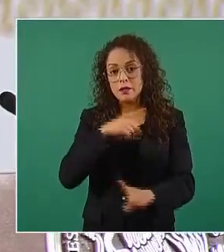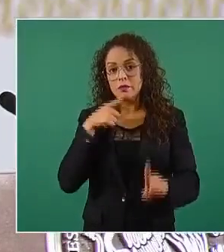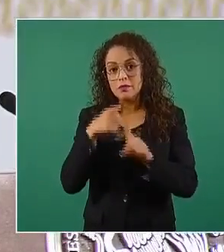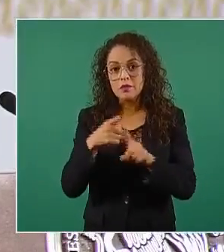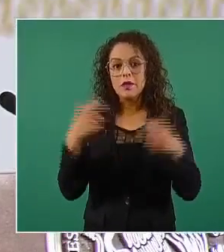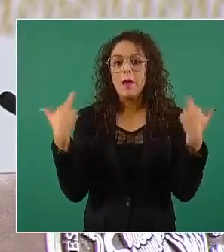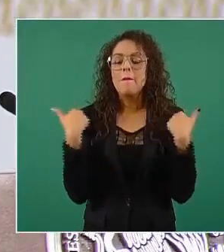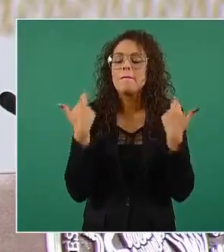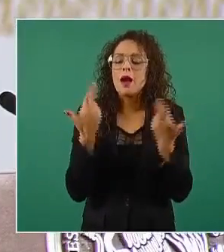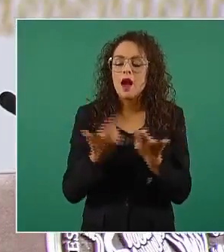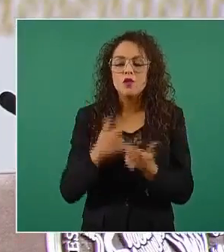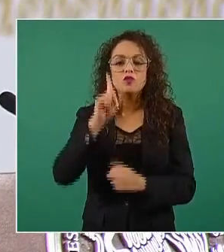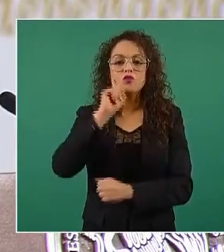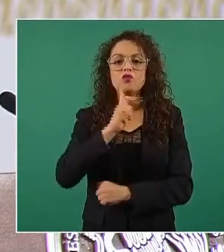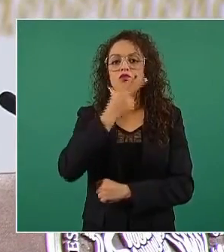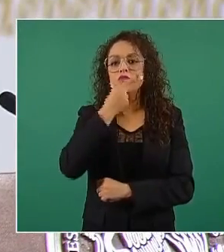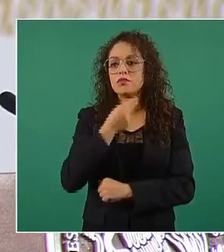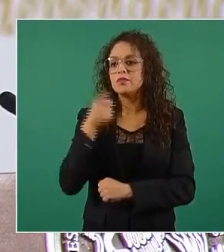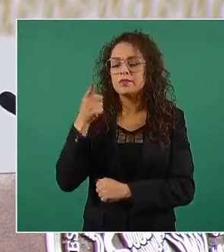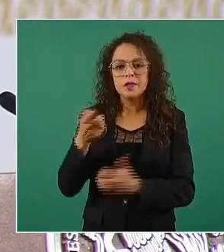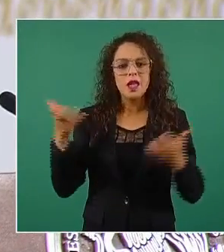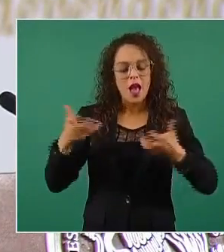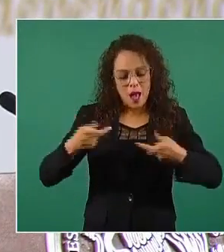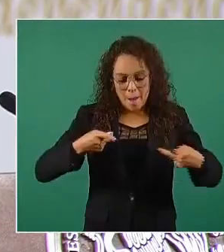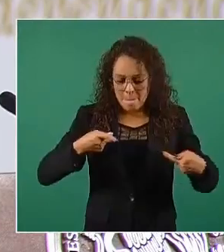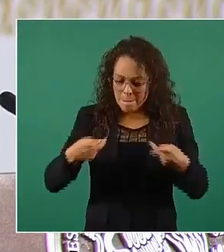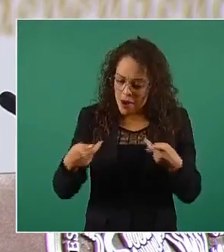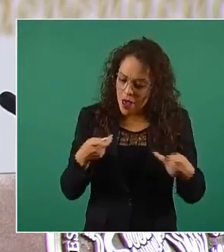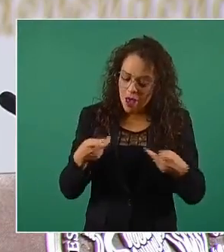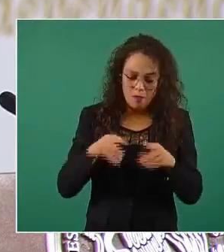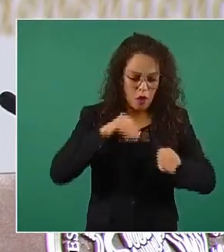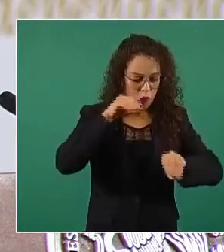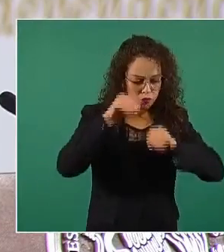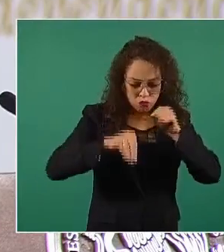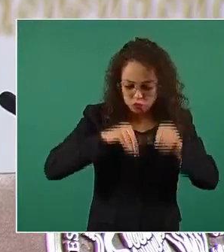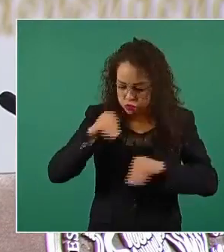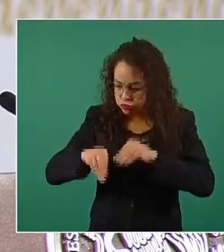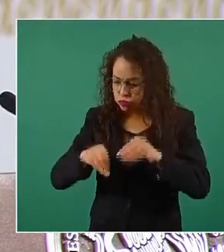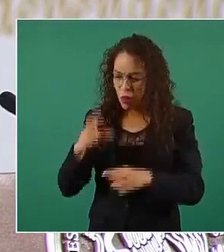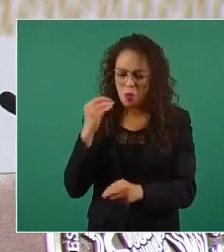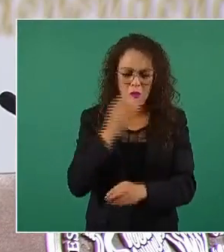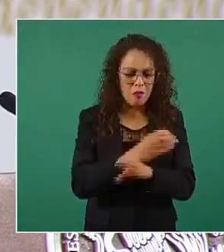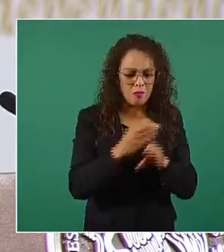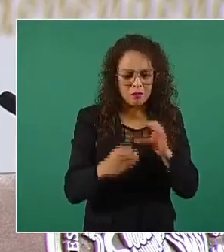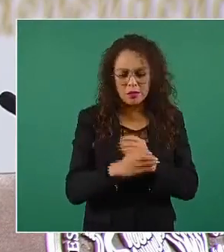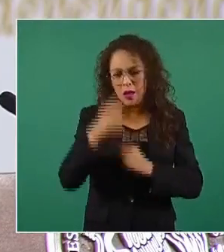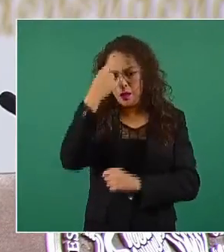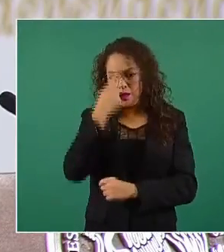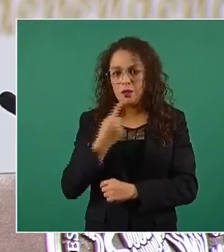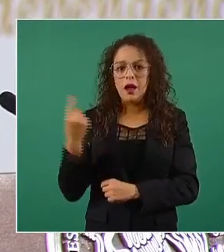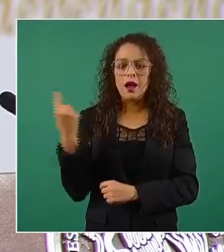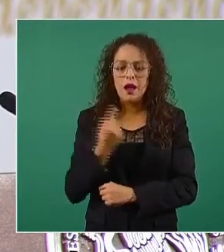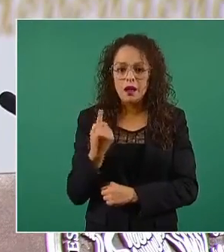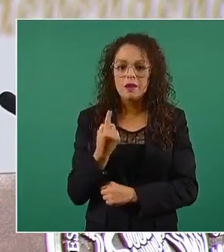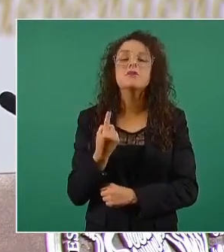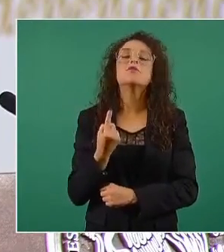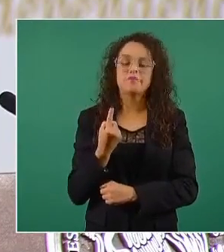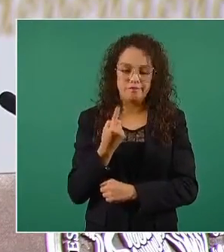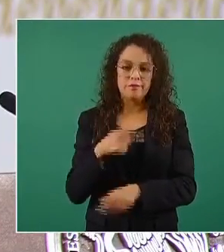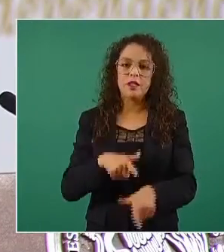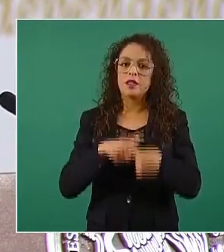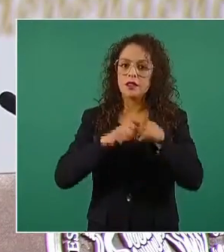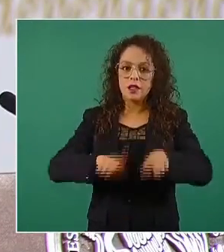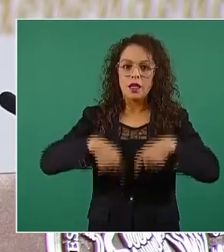y maestras que elaboraron estrategias, hicieron muchas cosas con el fin de precisamente no perder de vista a sus alumnos